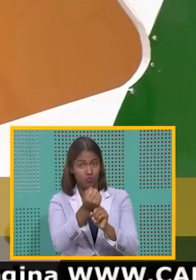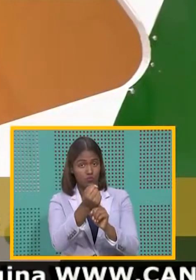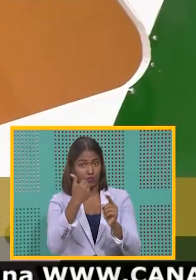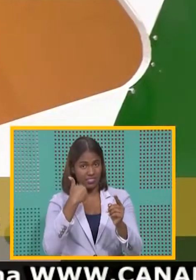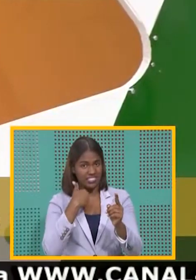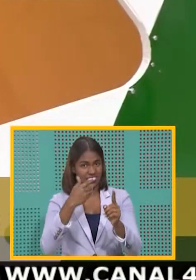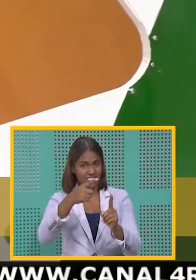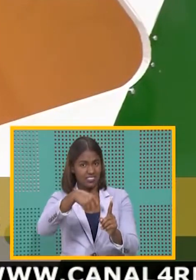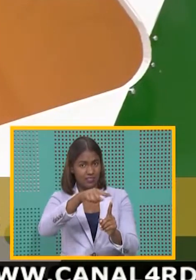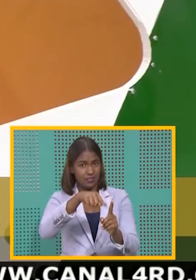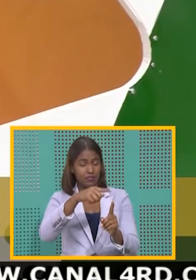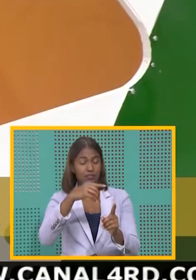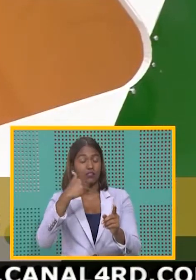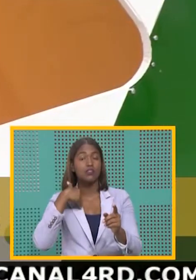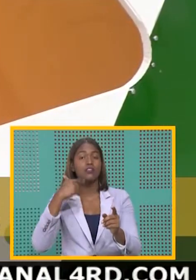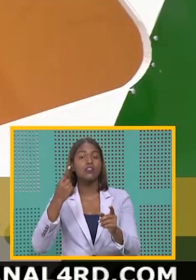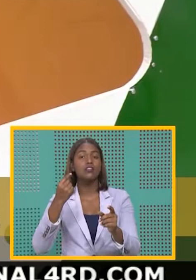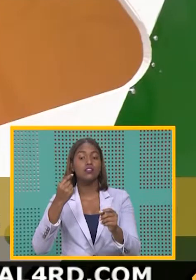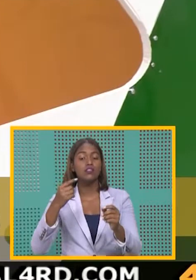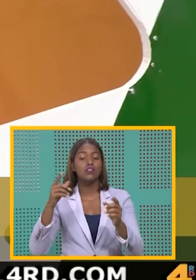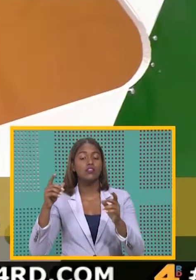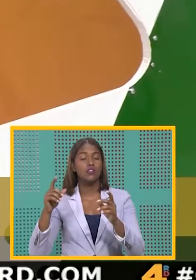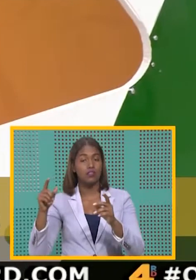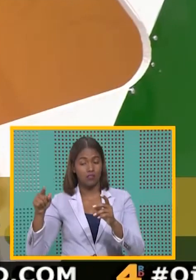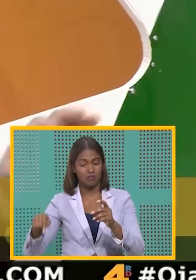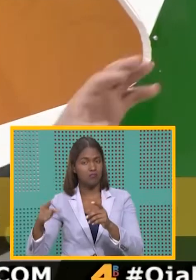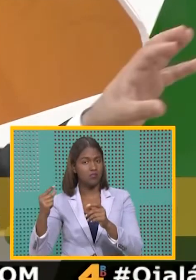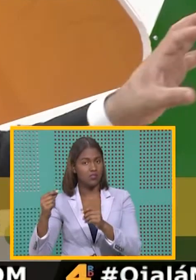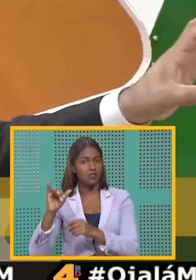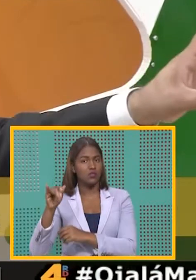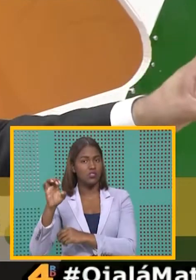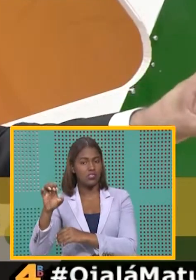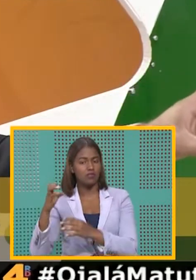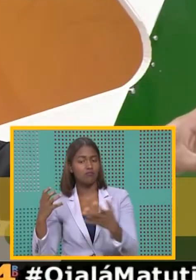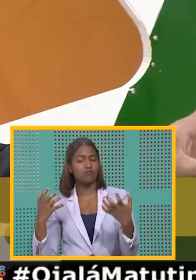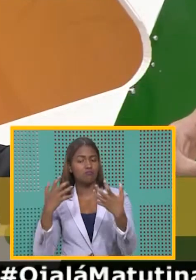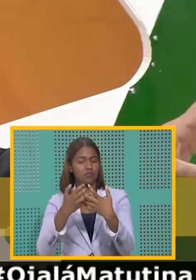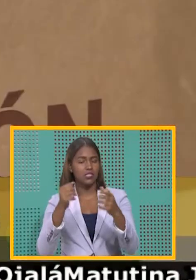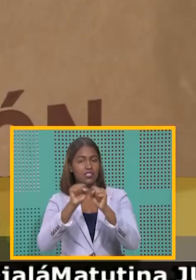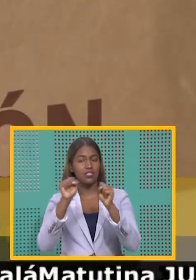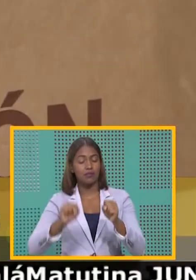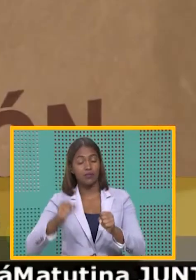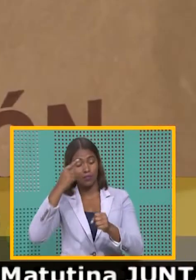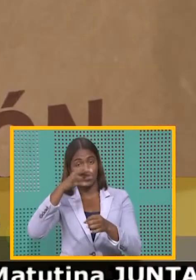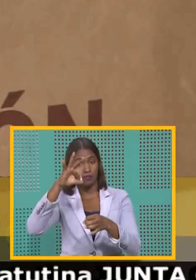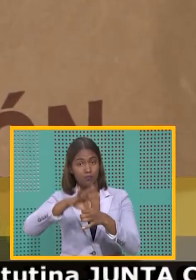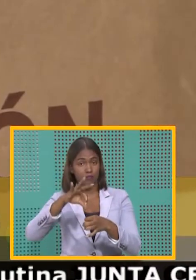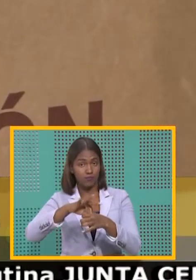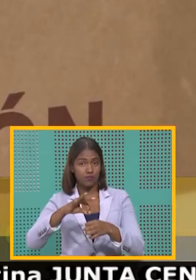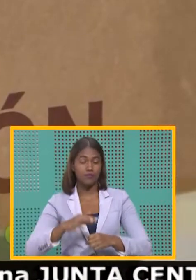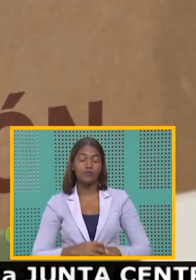esa disposición estatutaria de ellos, la adaptó al sistema de votación.